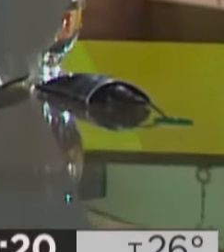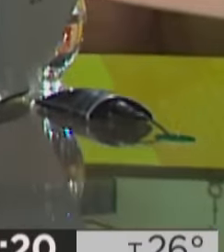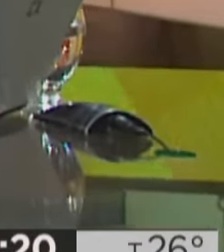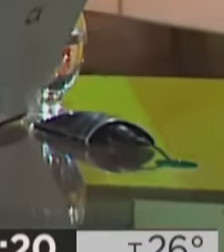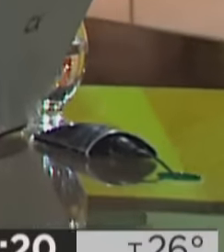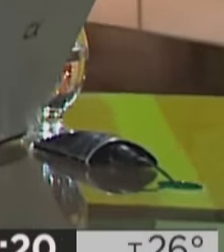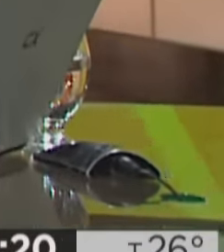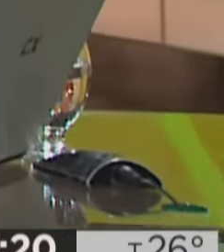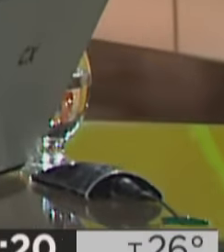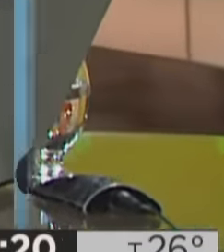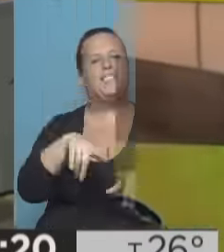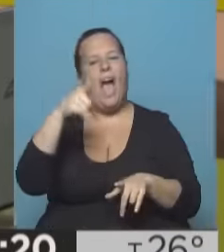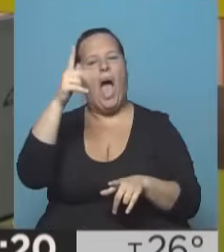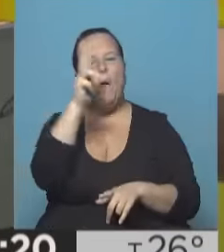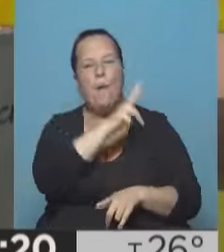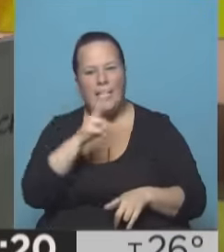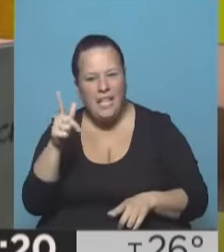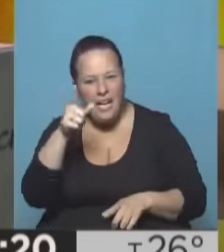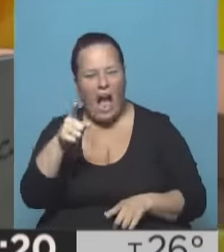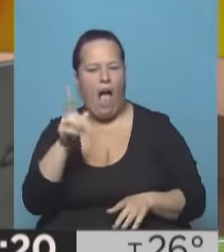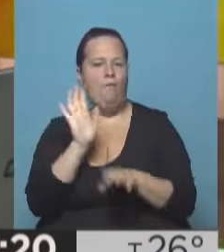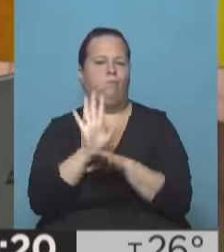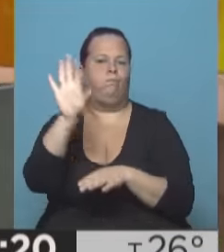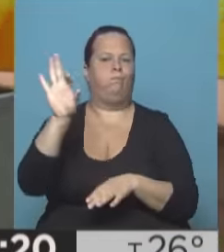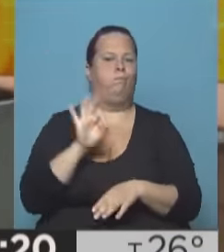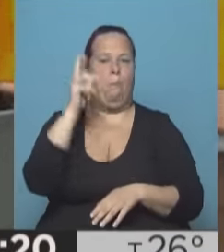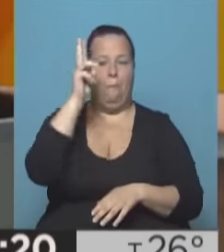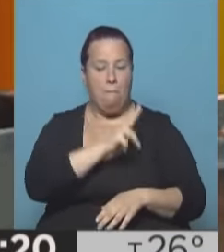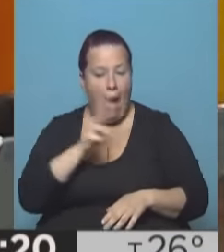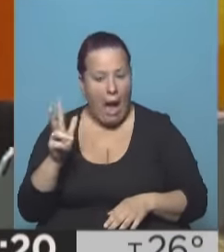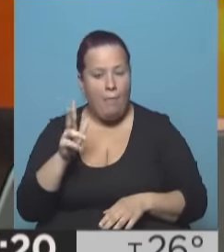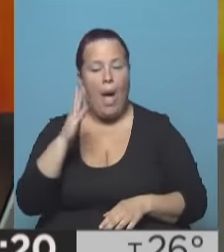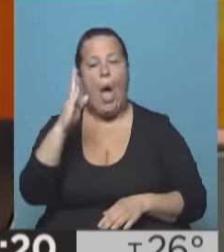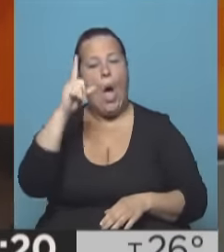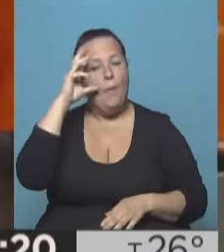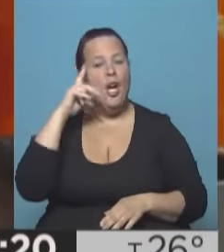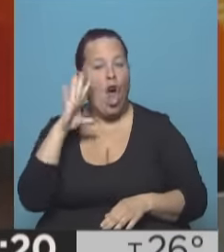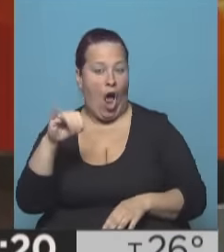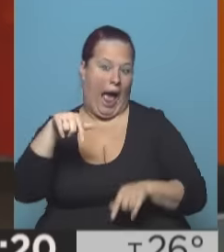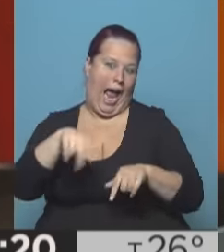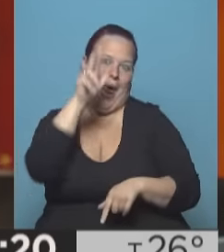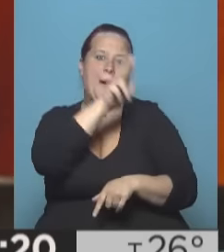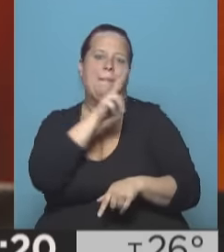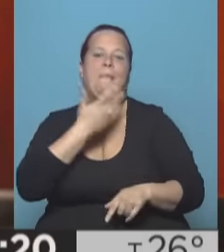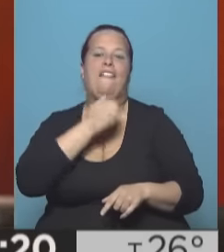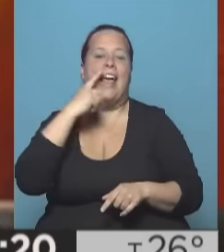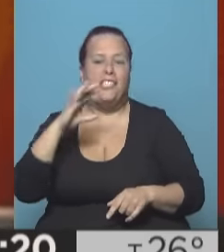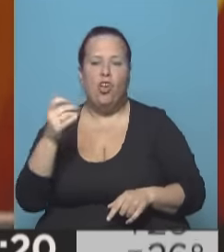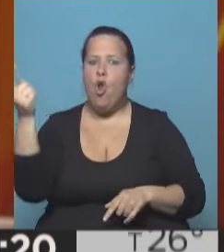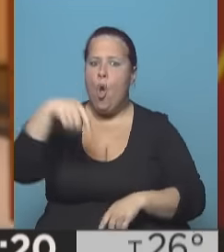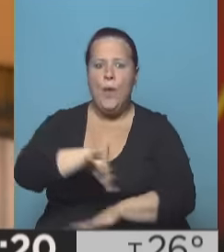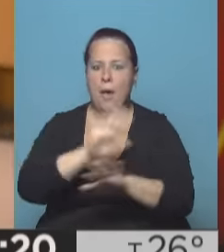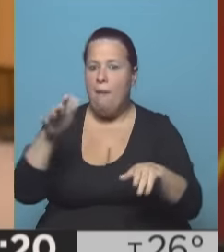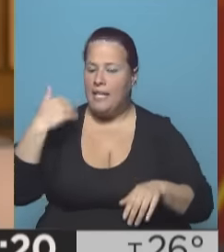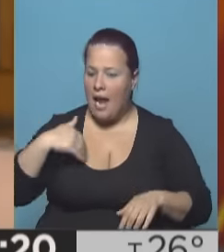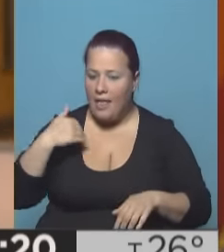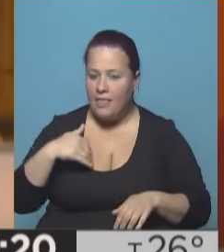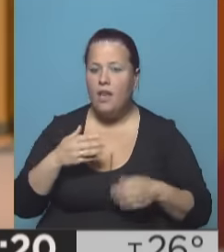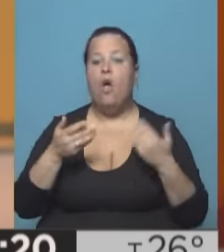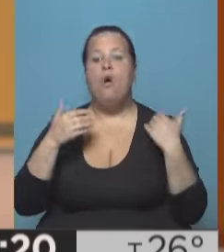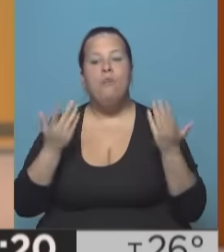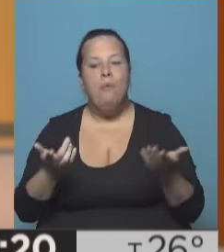Desde que participó de aquel Concilio Vaticano que terminó nombrándolo Papa, Bergoglio, ahora Papa Francisco, no regresó nunca más a la República Argentina.